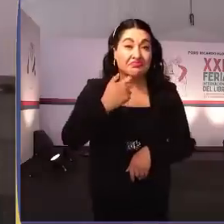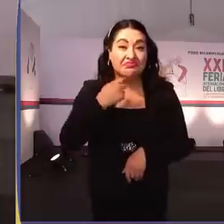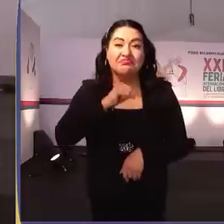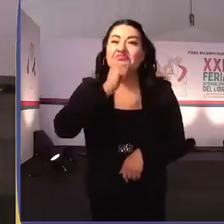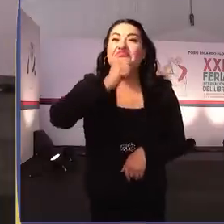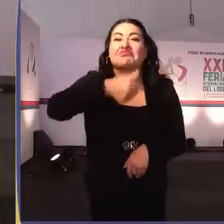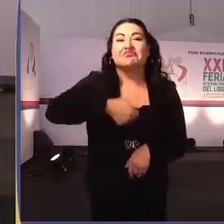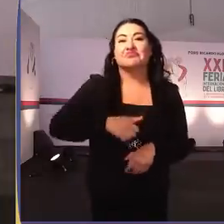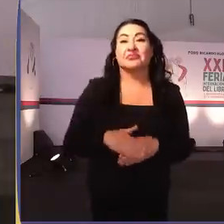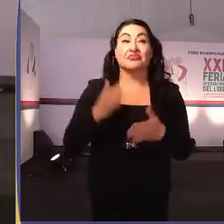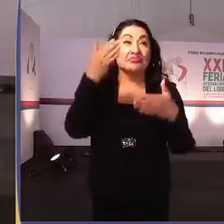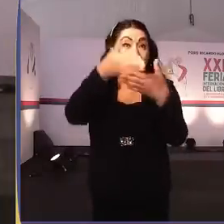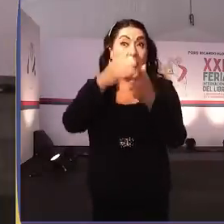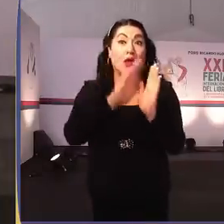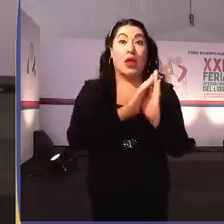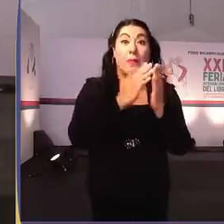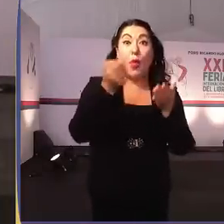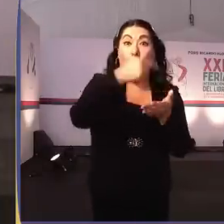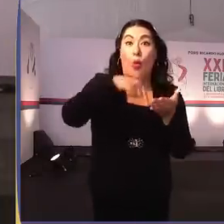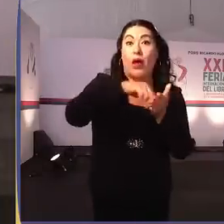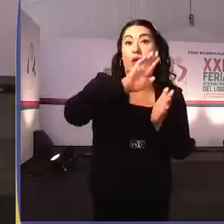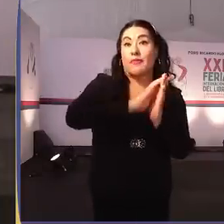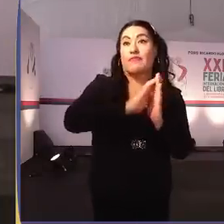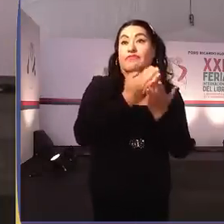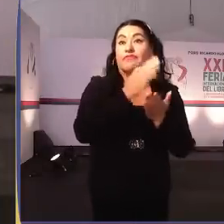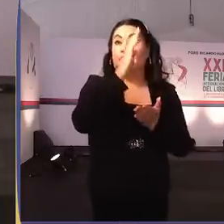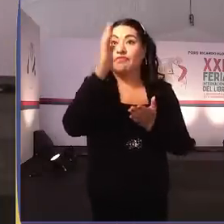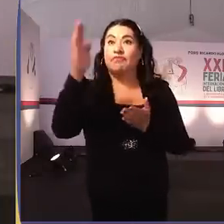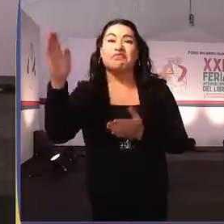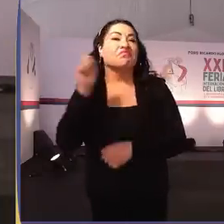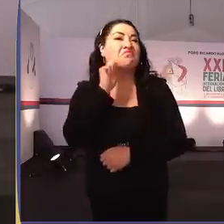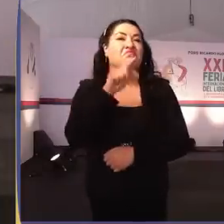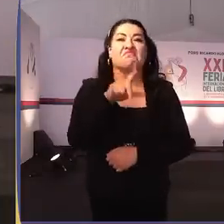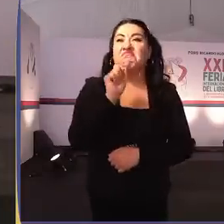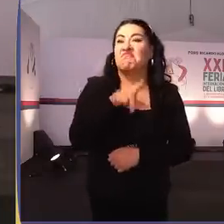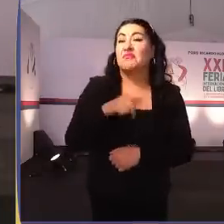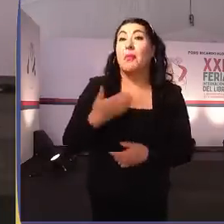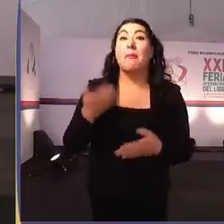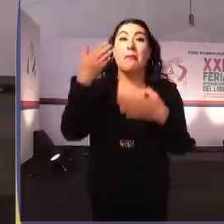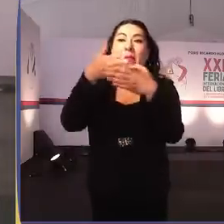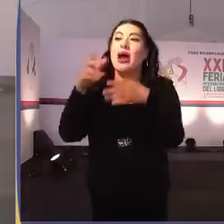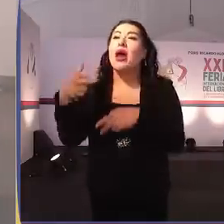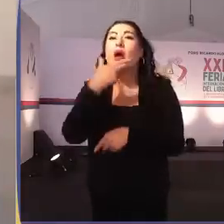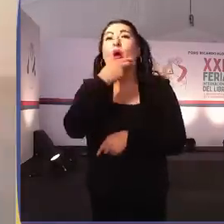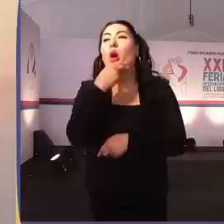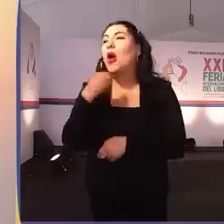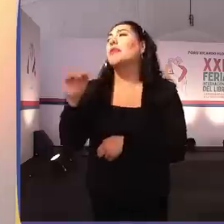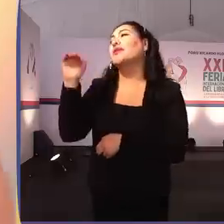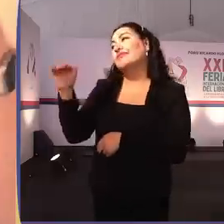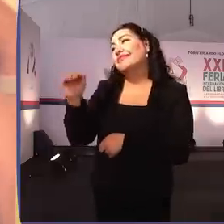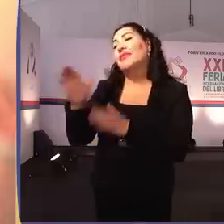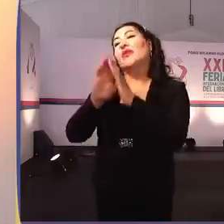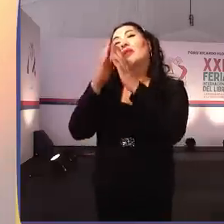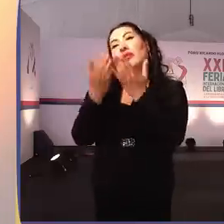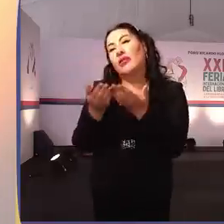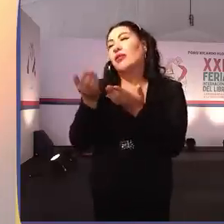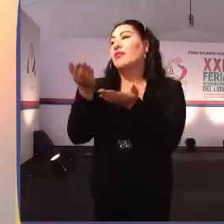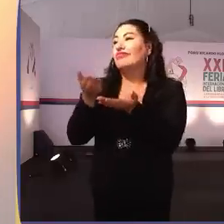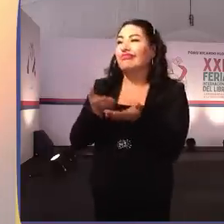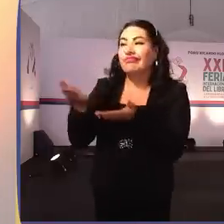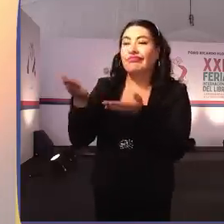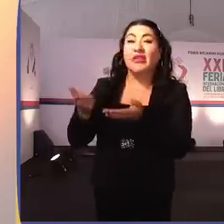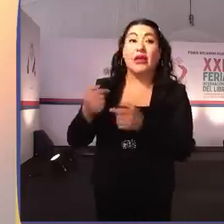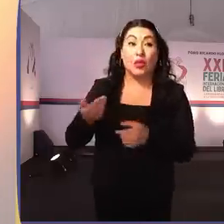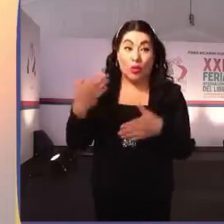Entonces tampoco vayan a las bibliotecas porque es lo mismo. Van con el bibliotecario, tienen que pedir un libro específico, no pueden entrar a